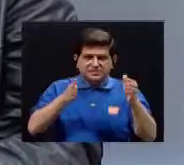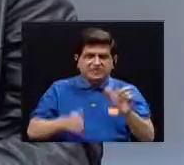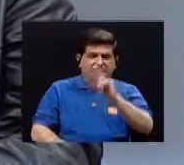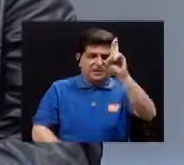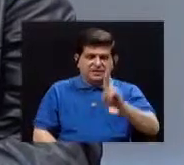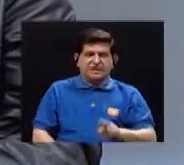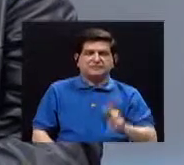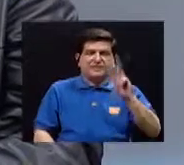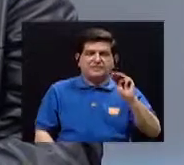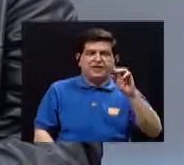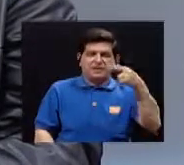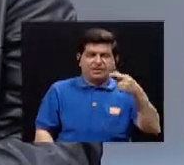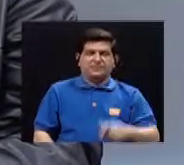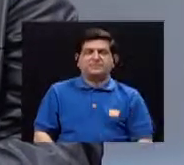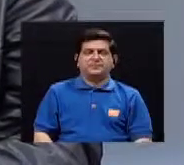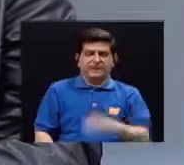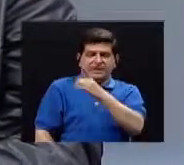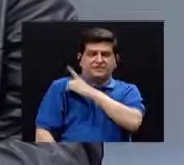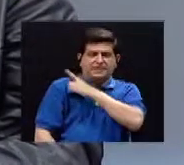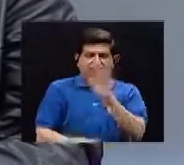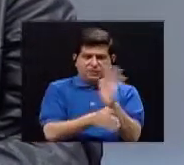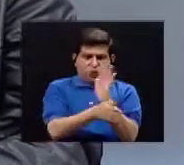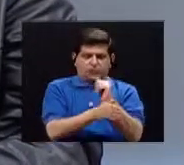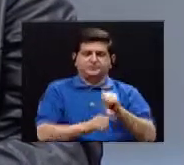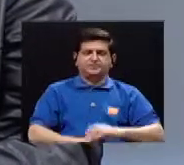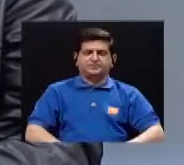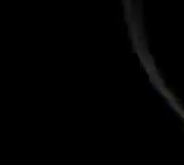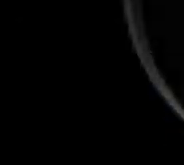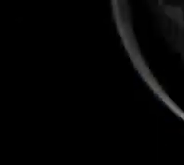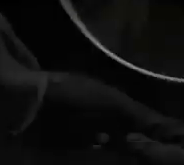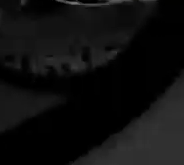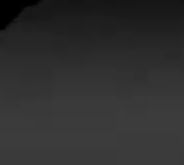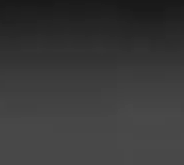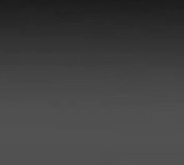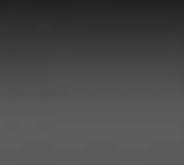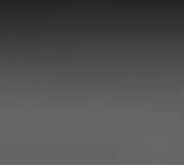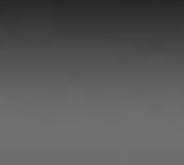costarricense miguel gómez director de esta película